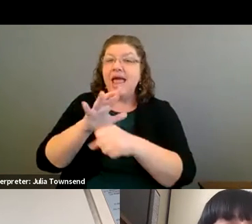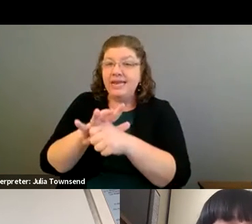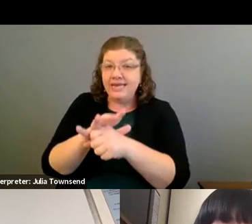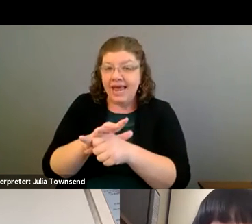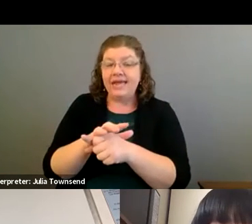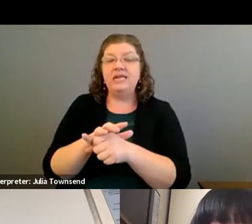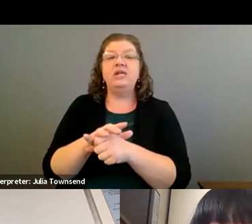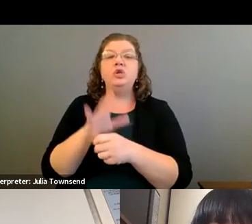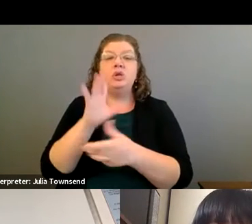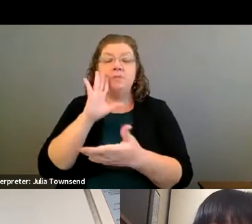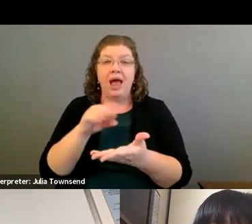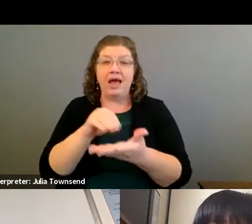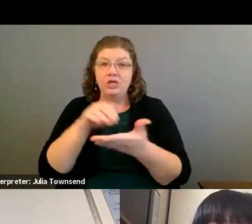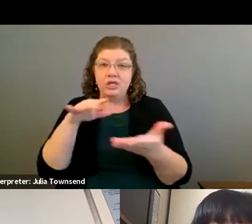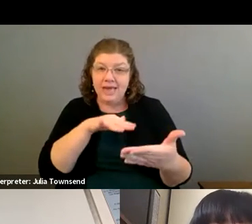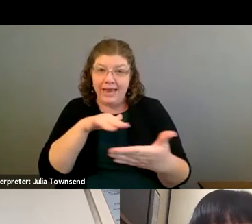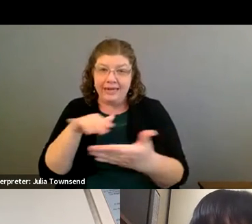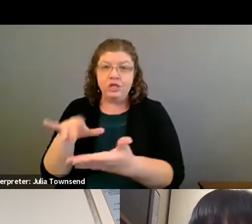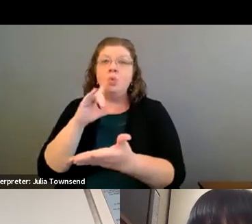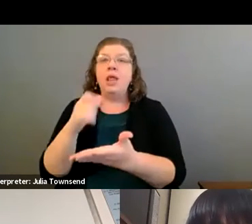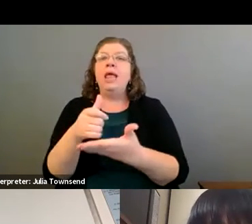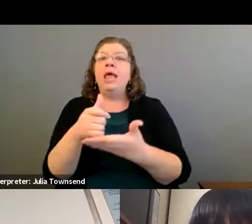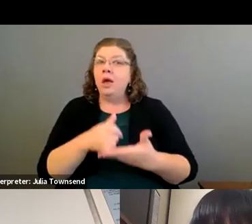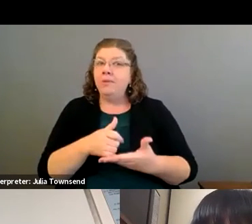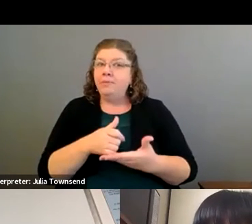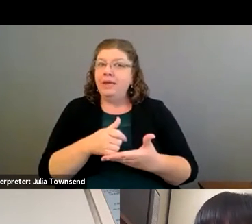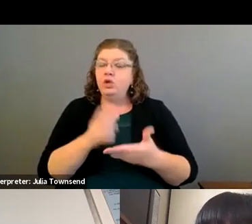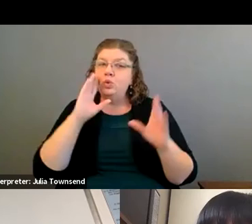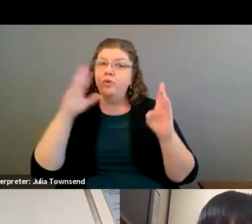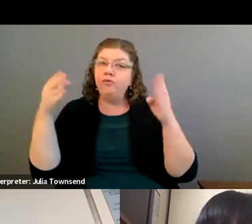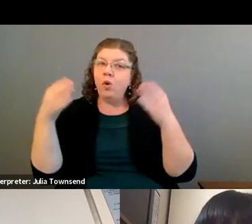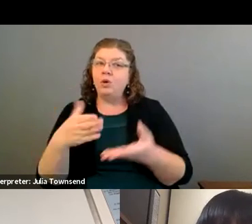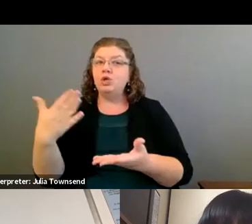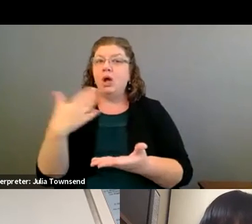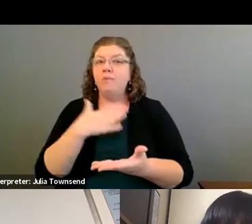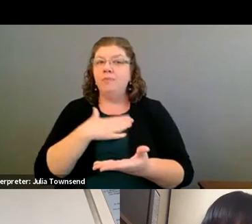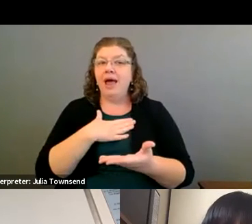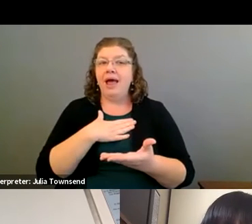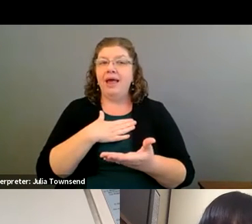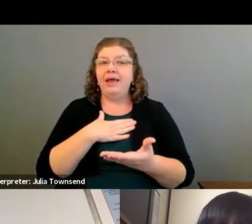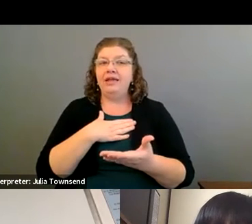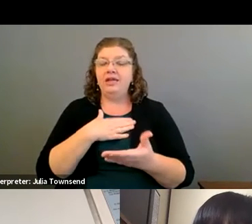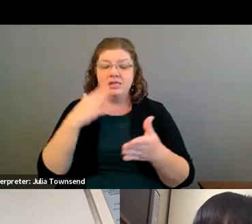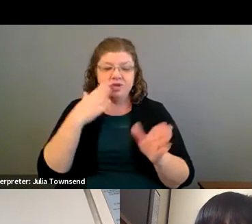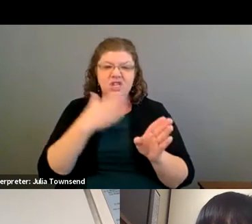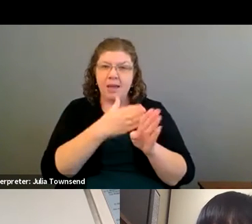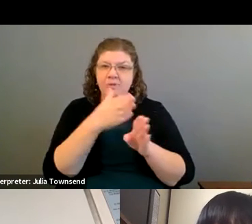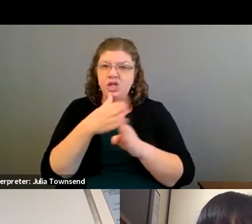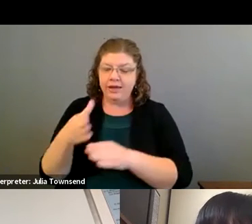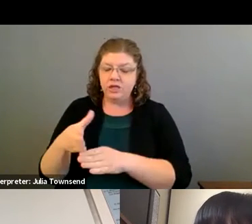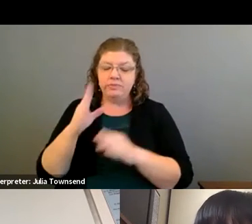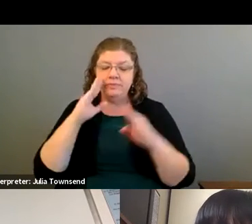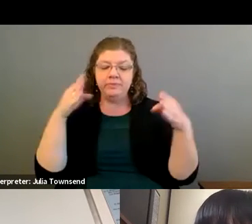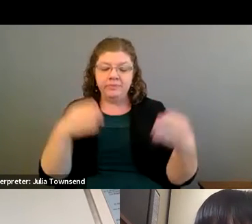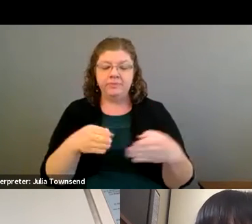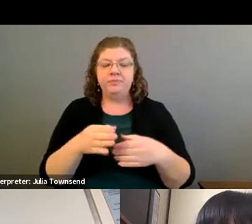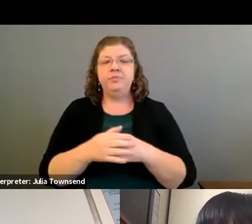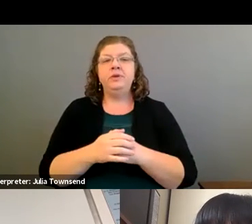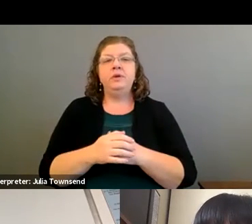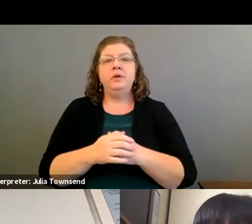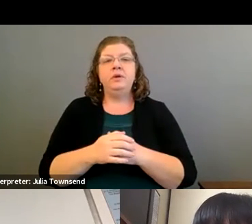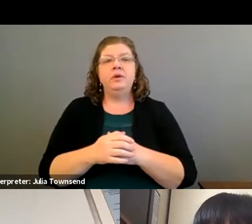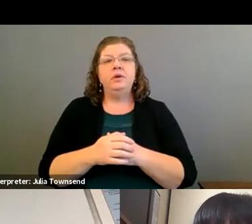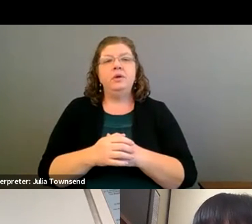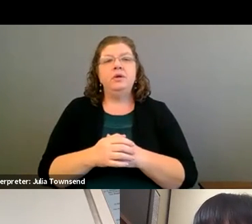estudios es algo que realmente me ha ayudado para centrarme en mis materias. Cuando yo